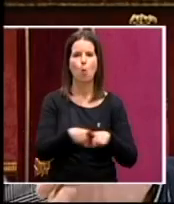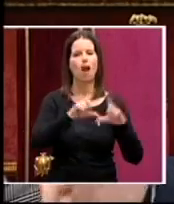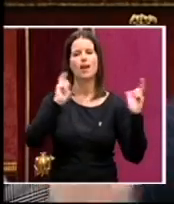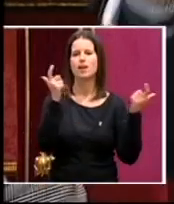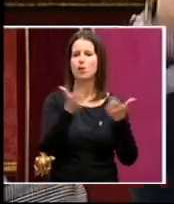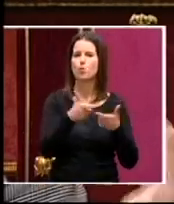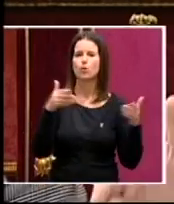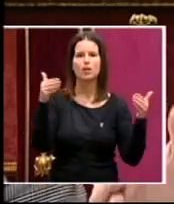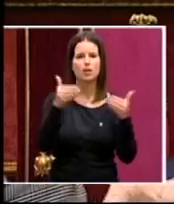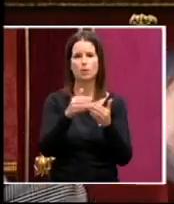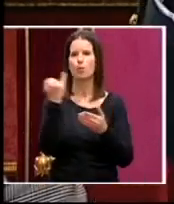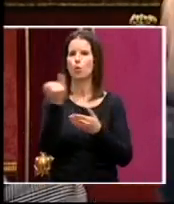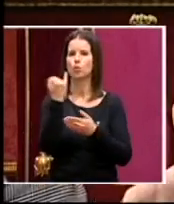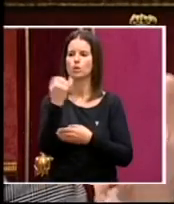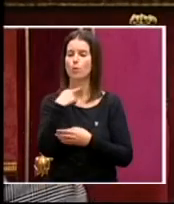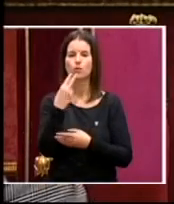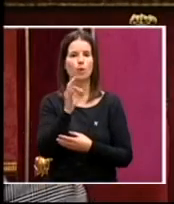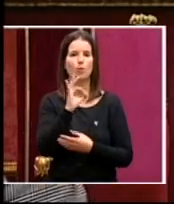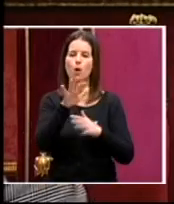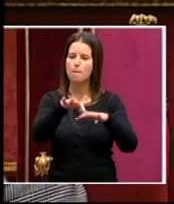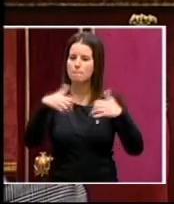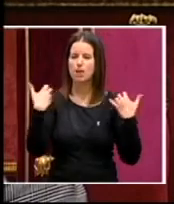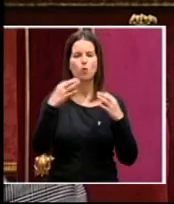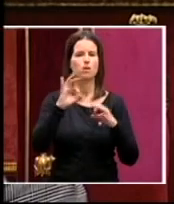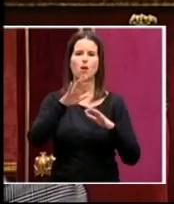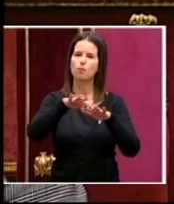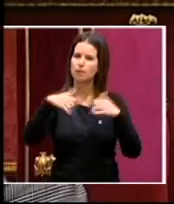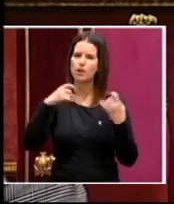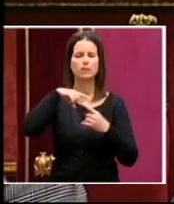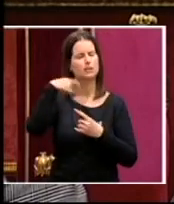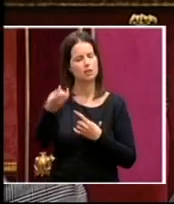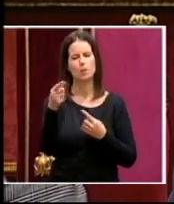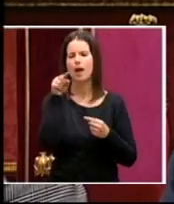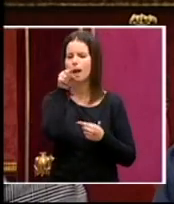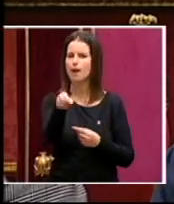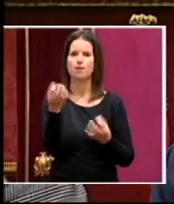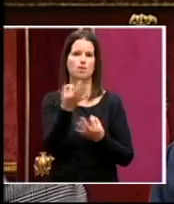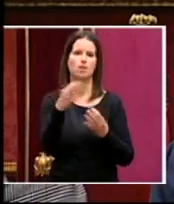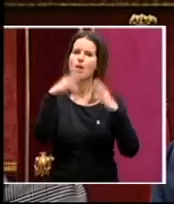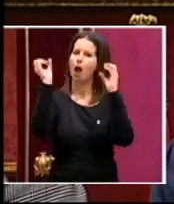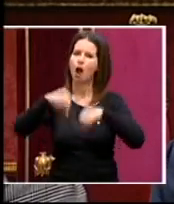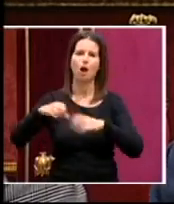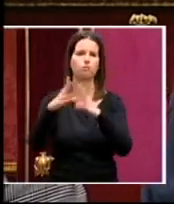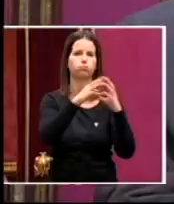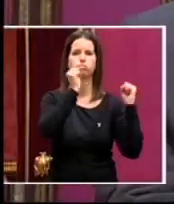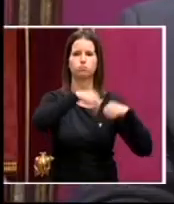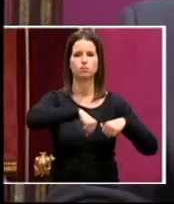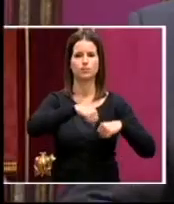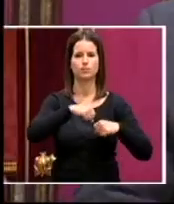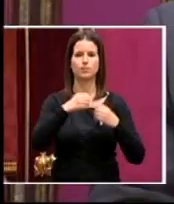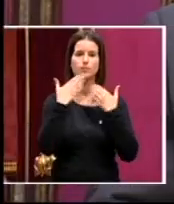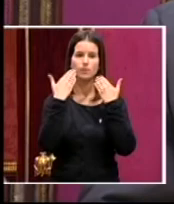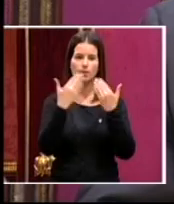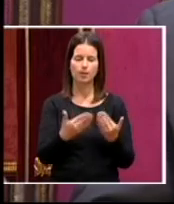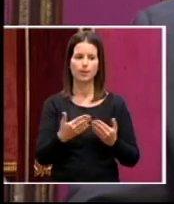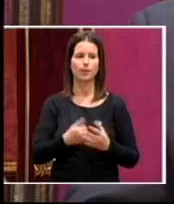junta de portavoces, o en pleno ordinario, o en pleno extraordinario. Pero creo que ahí es donde hay que buscar acuerdos y consensos. Gracias, señor Puentedura, y